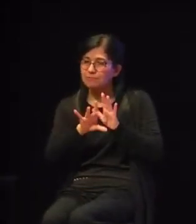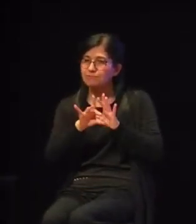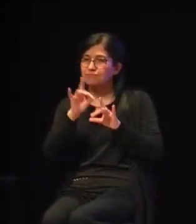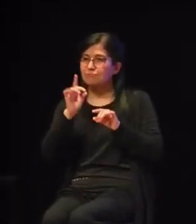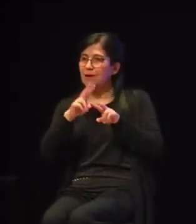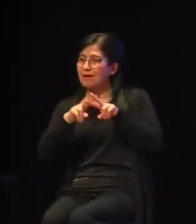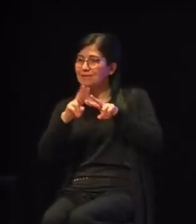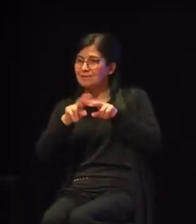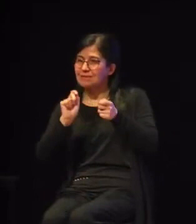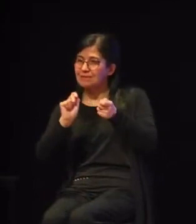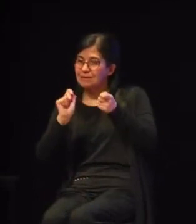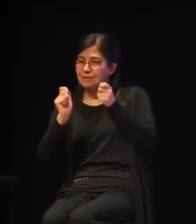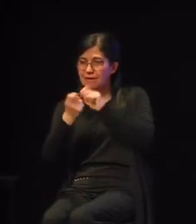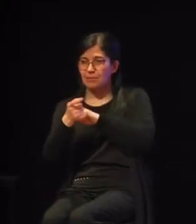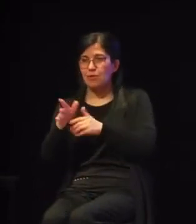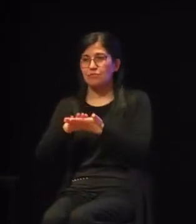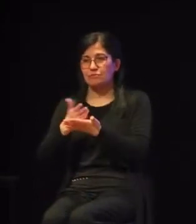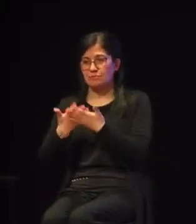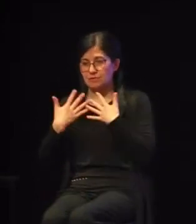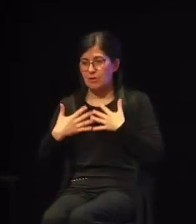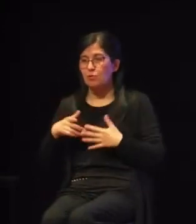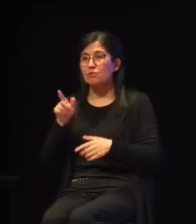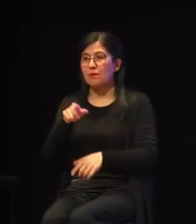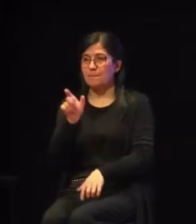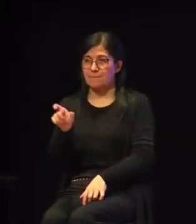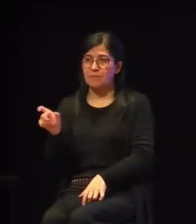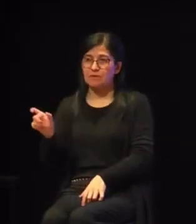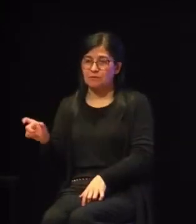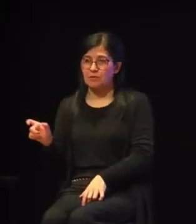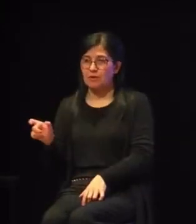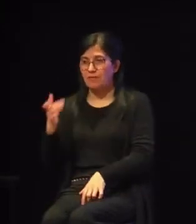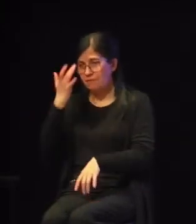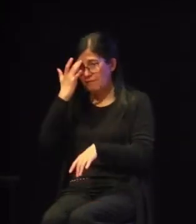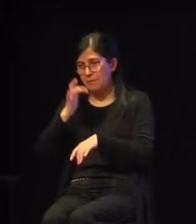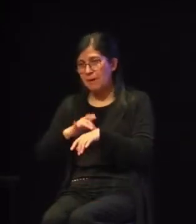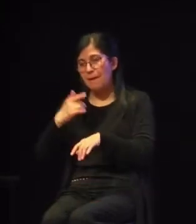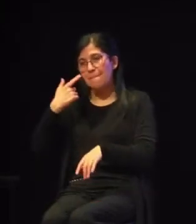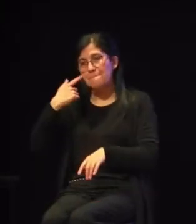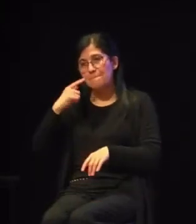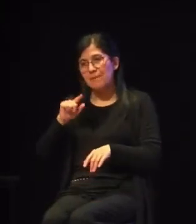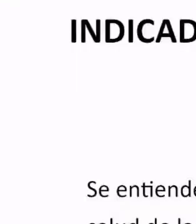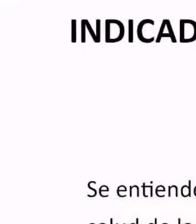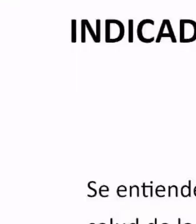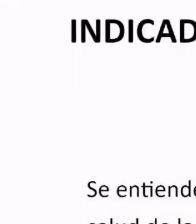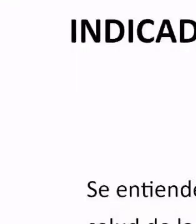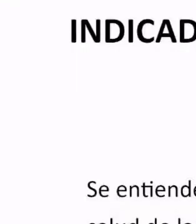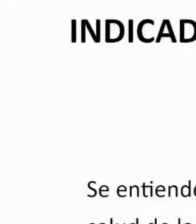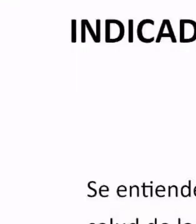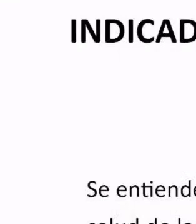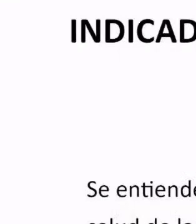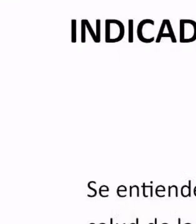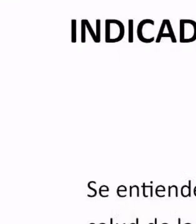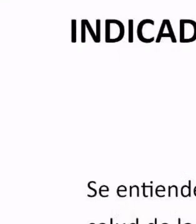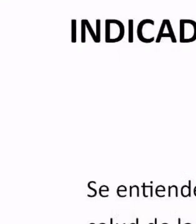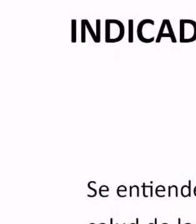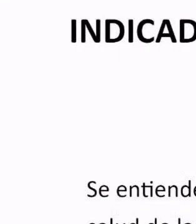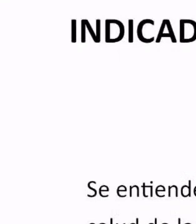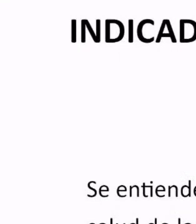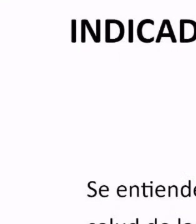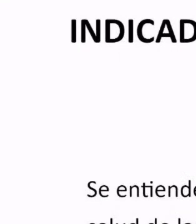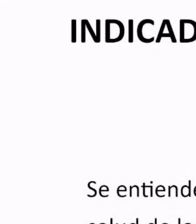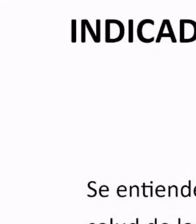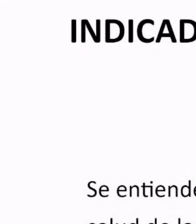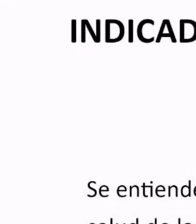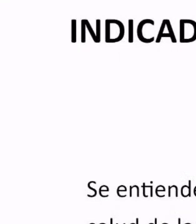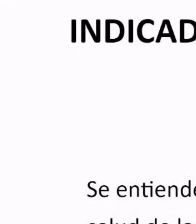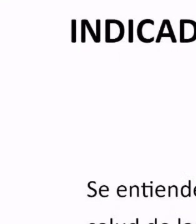en la salud de las personas, pero específicamente ligados a la atención de la enfermera y